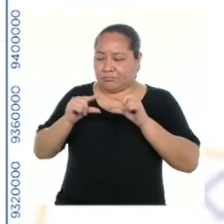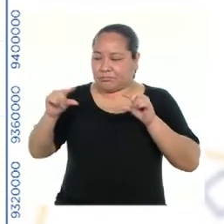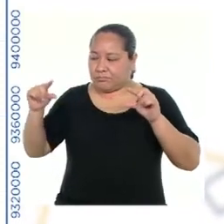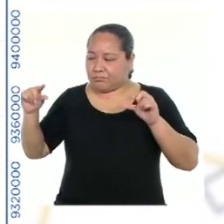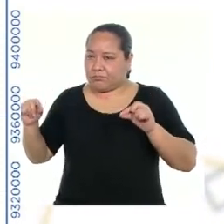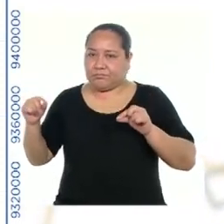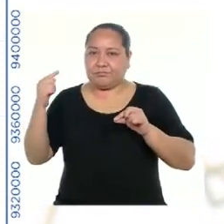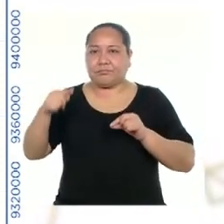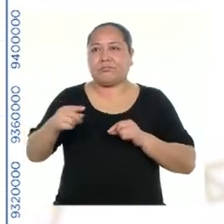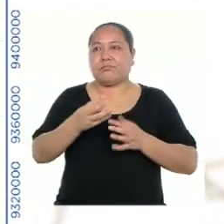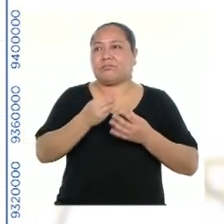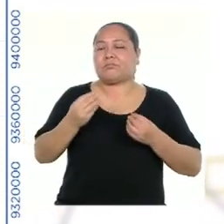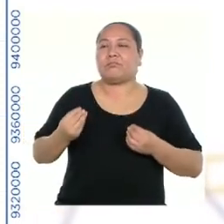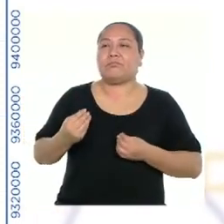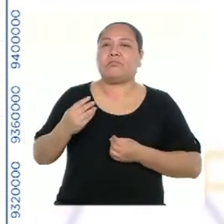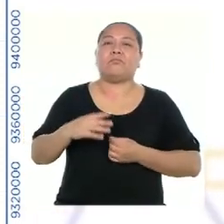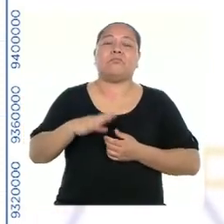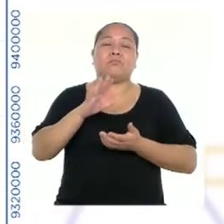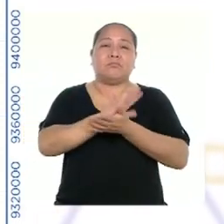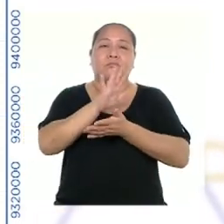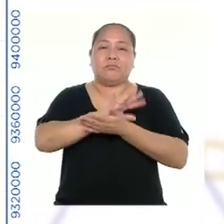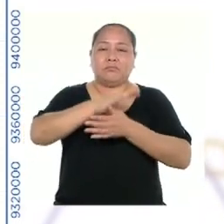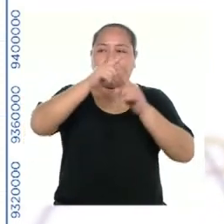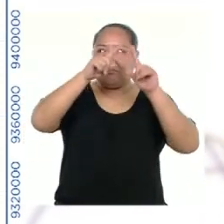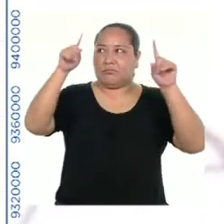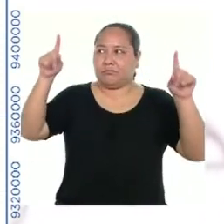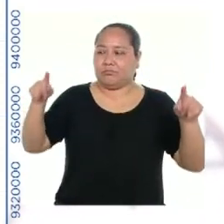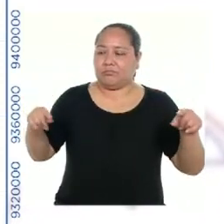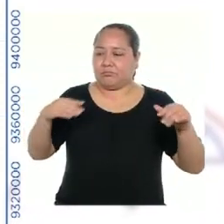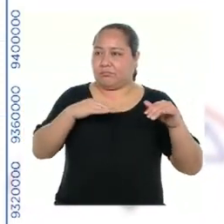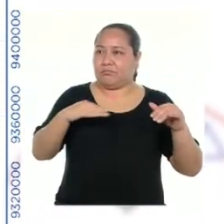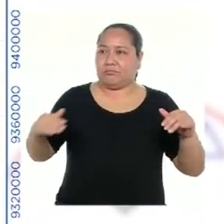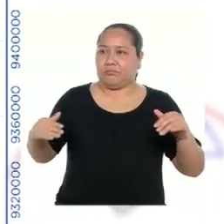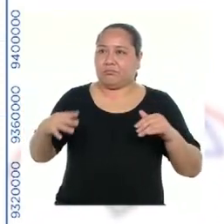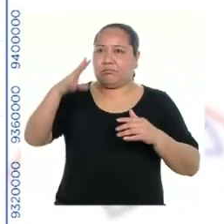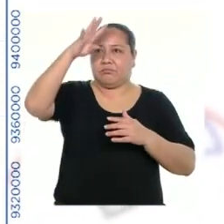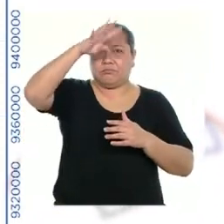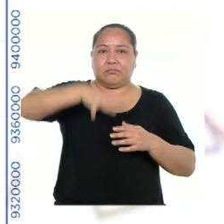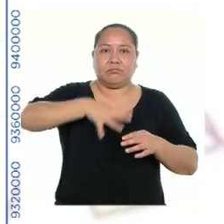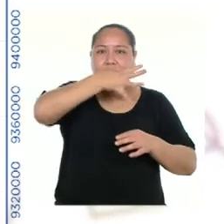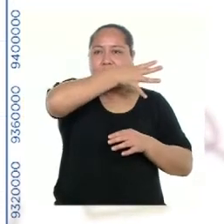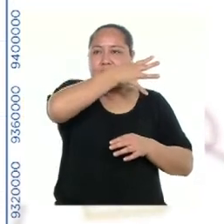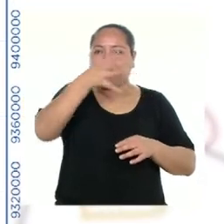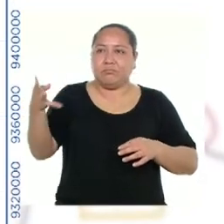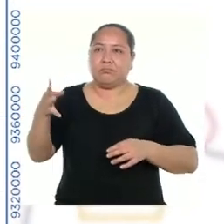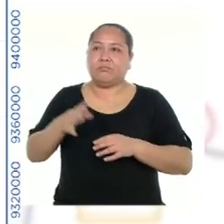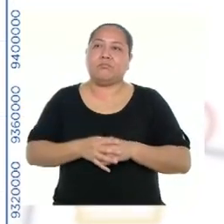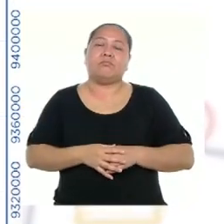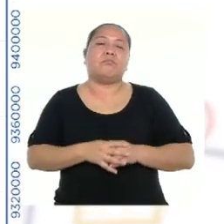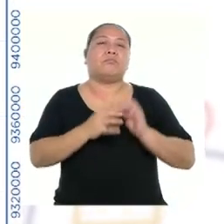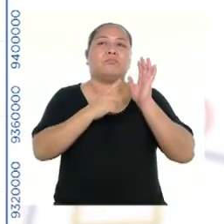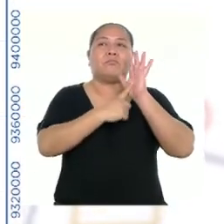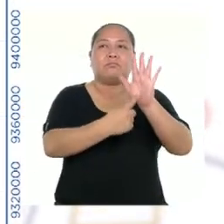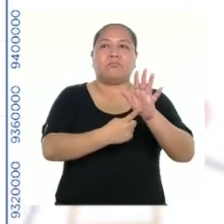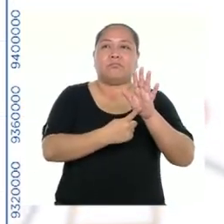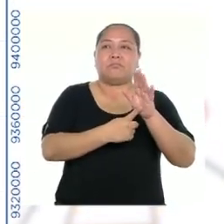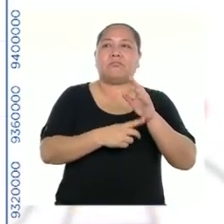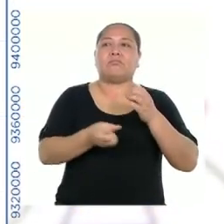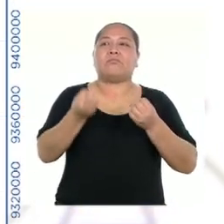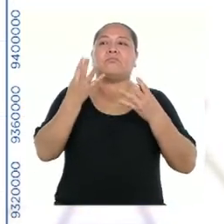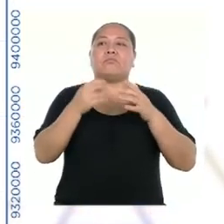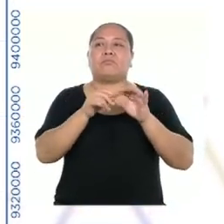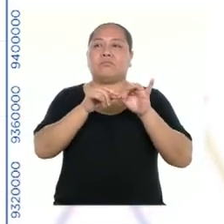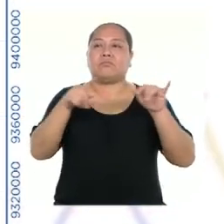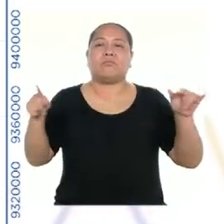a menudo en el margen de la hoja, que se ha subdividido en segmentos para indicar las longitudes sobre